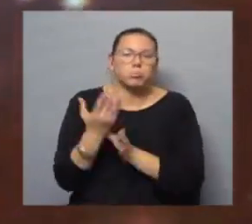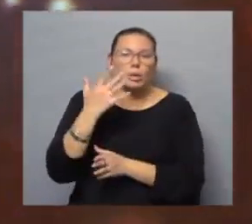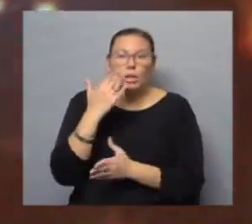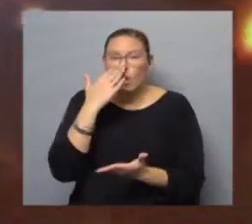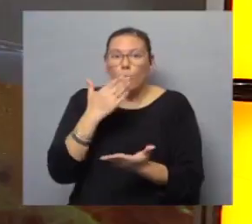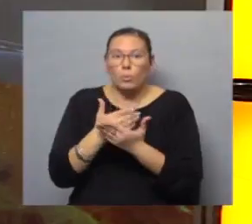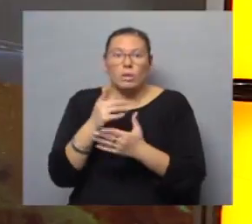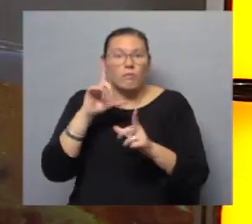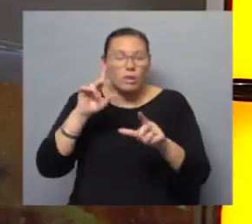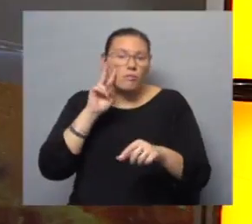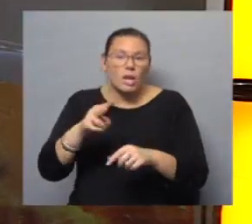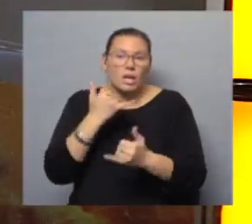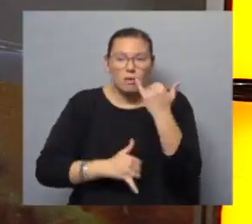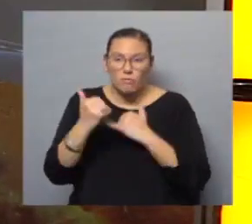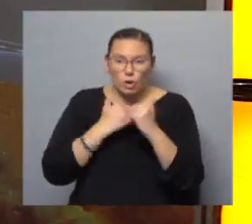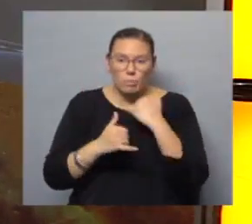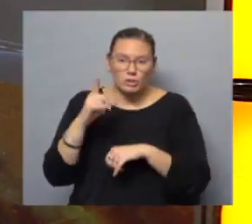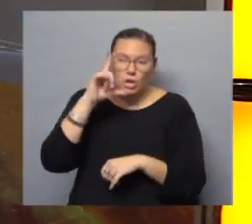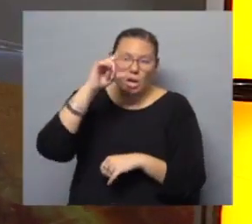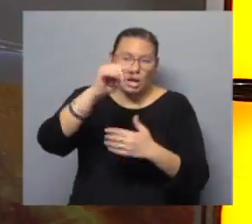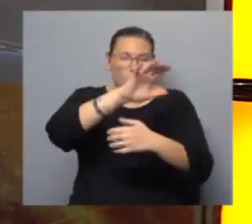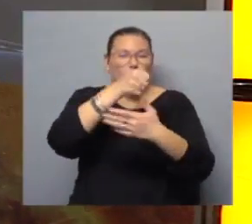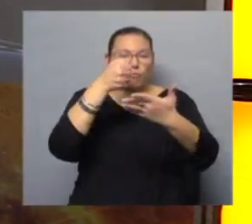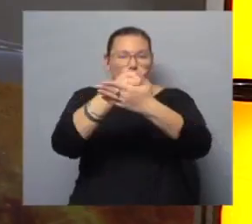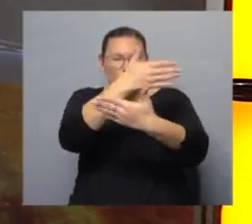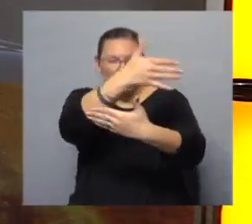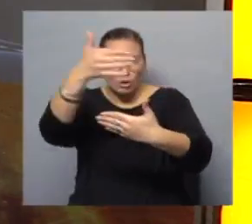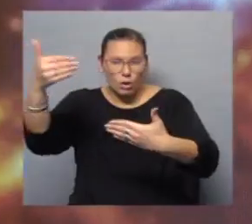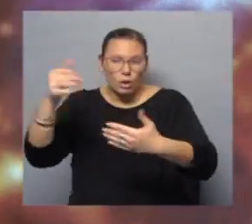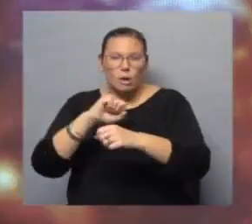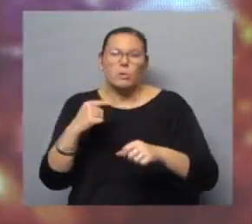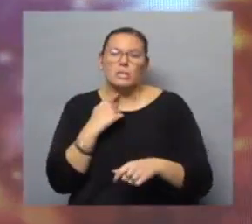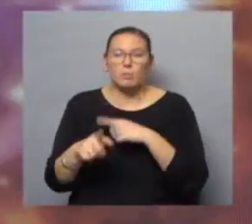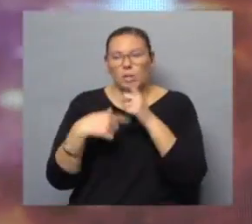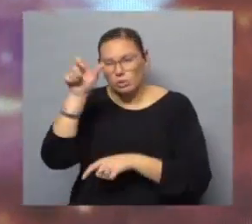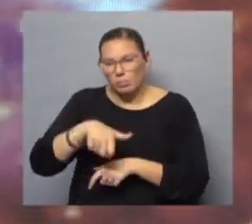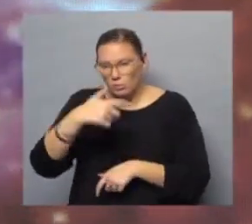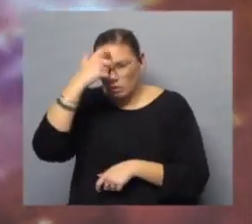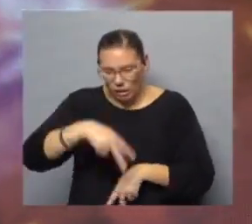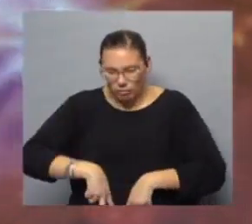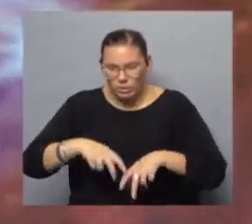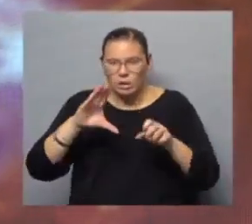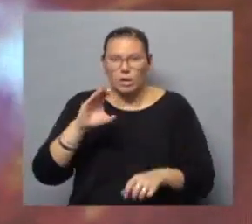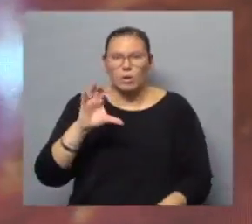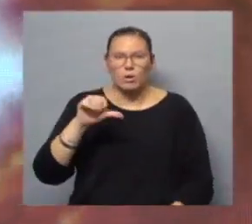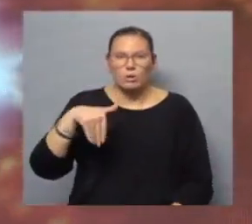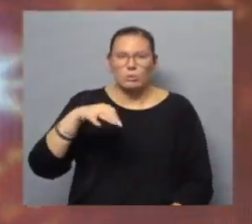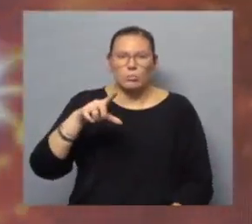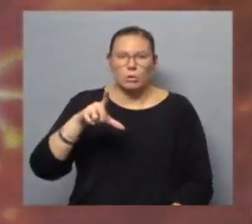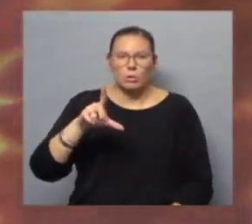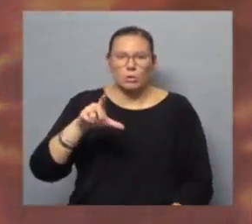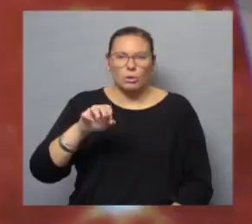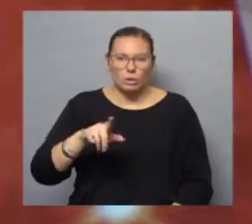termina obteniendo datos de galaxias lejanas que puede servir a otro investigador que estudia digamos, cosmología y galaxias distantes, por